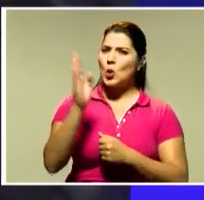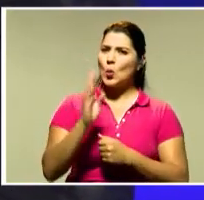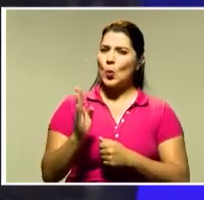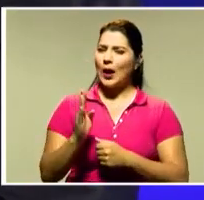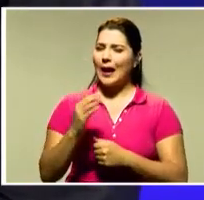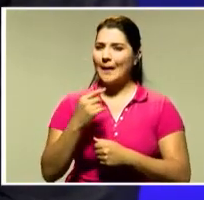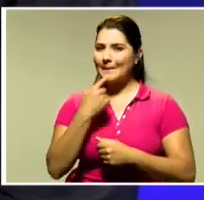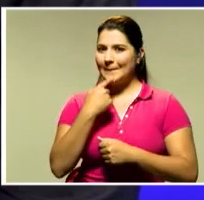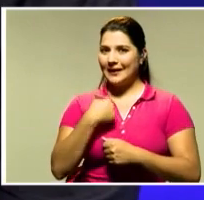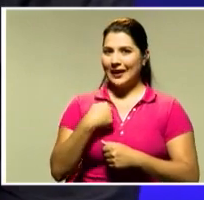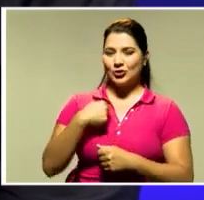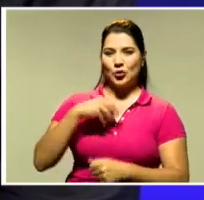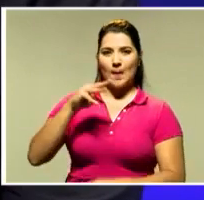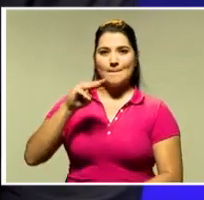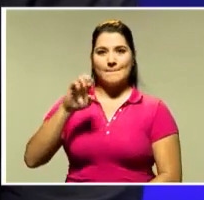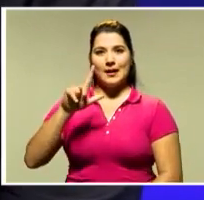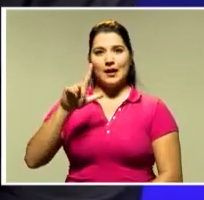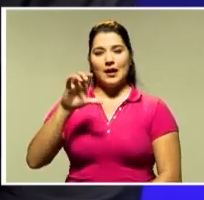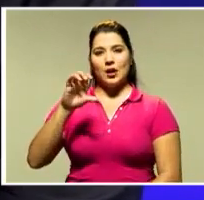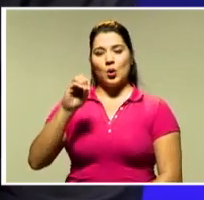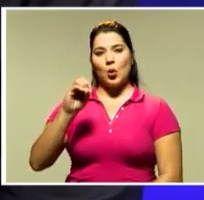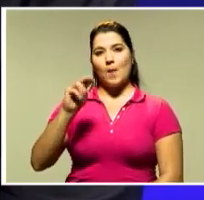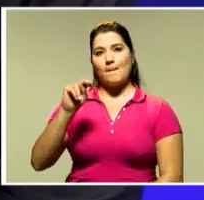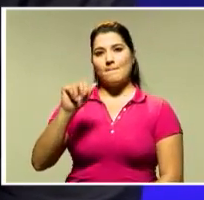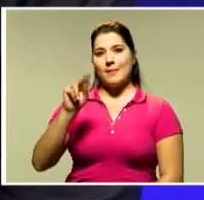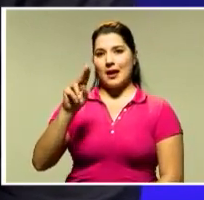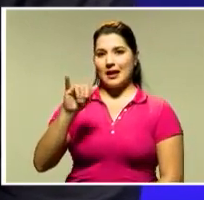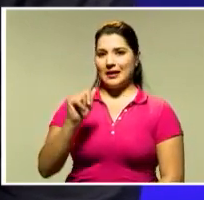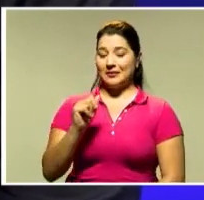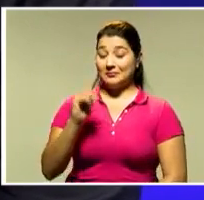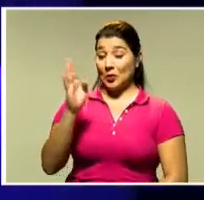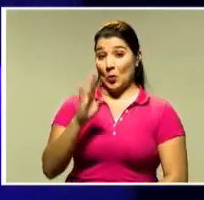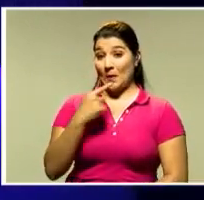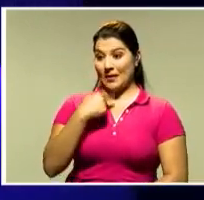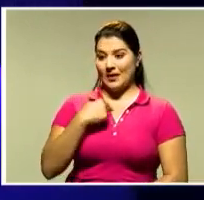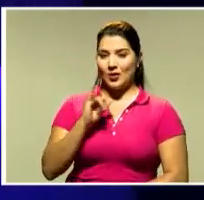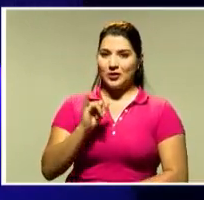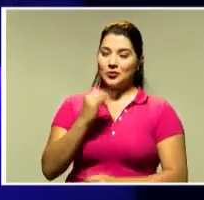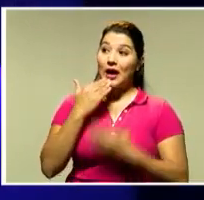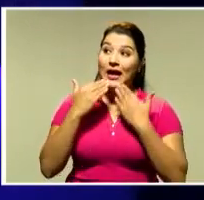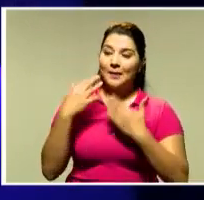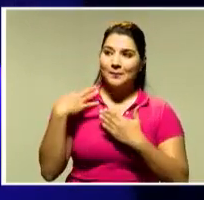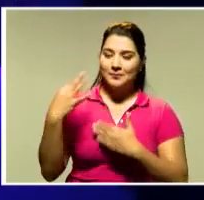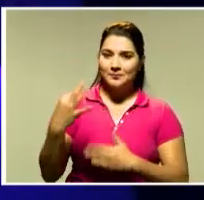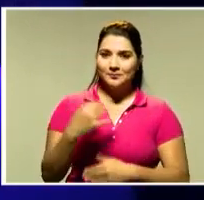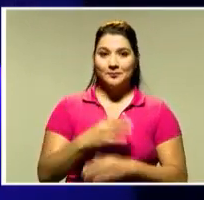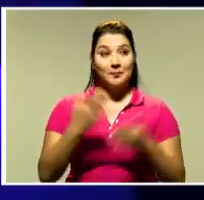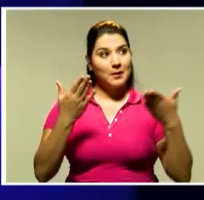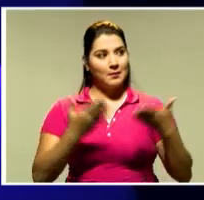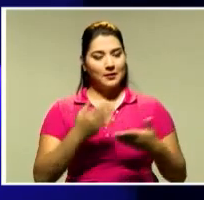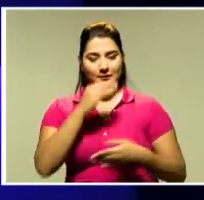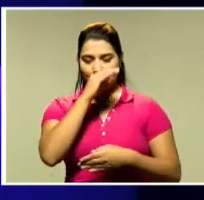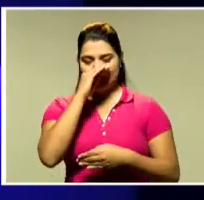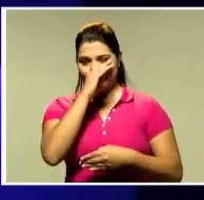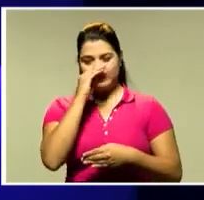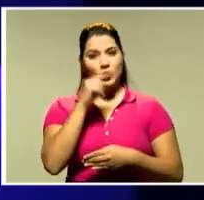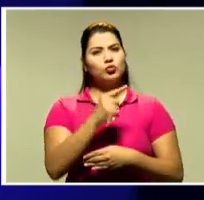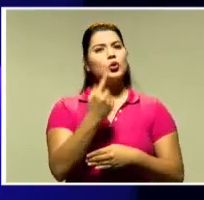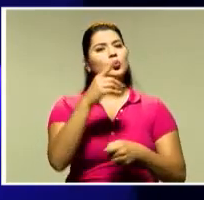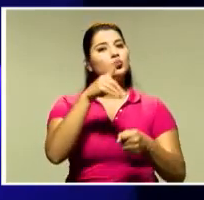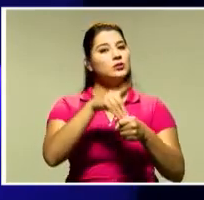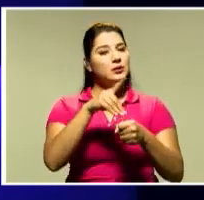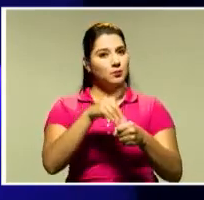pero gracias por invitarme. Buenísimo, bienvenido al set de Costa Rica Noticias. Usted es un